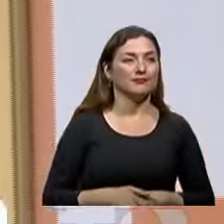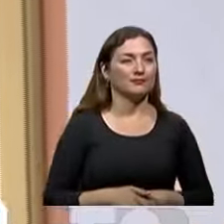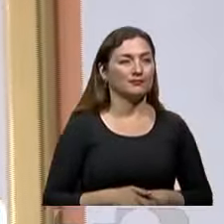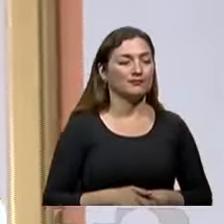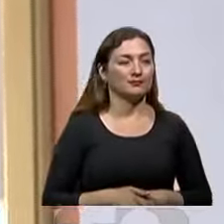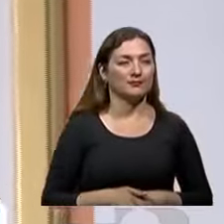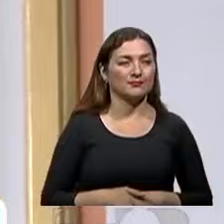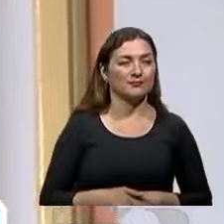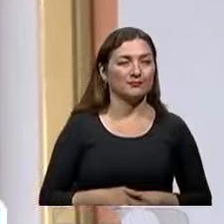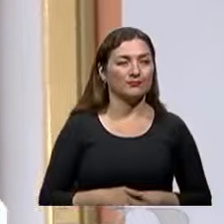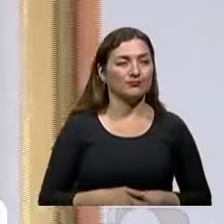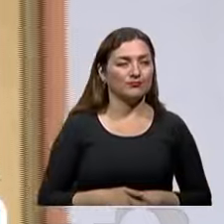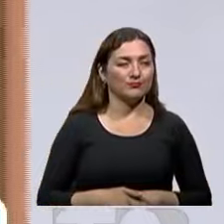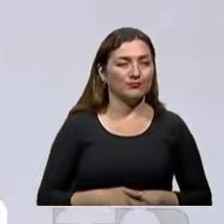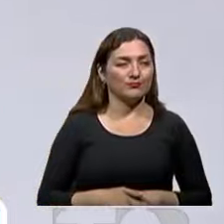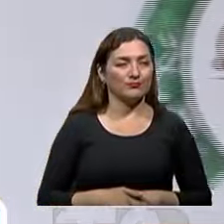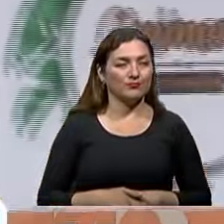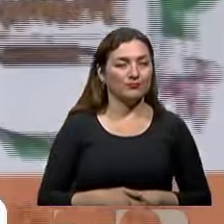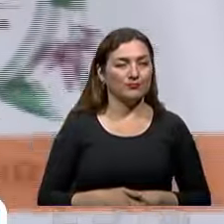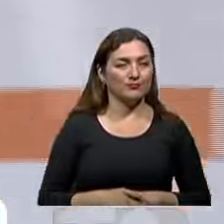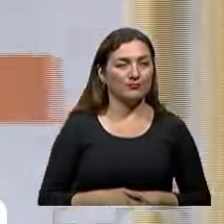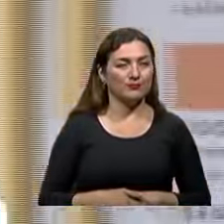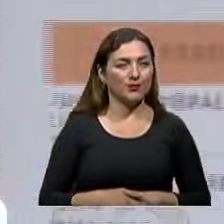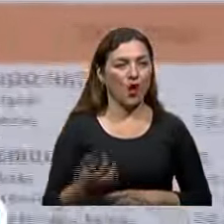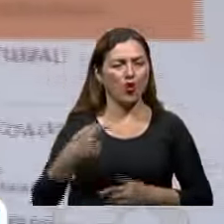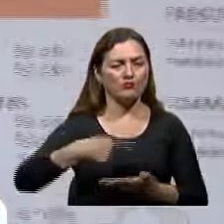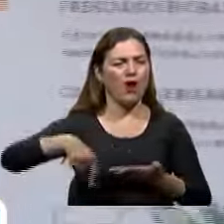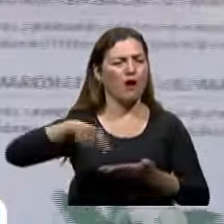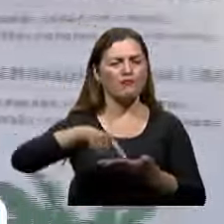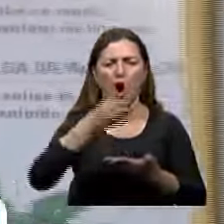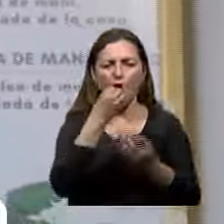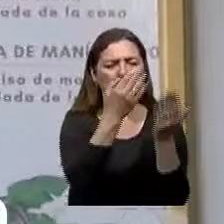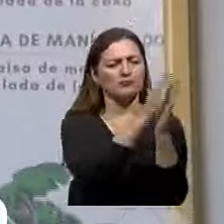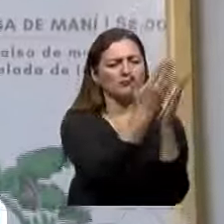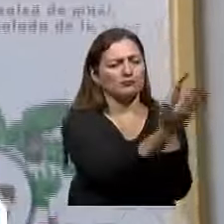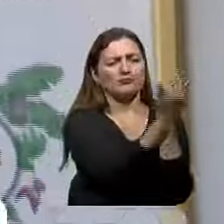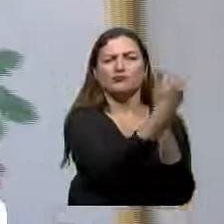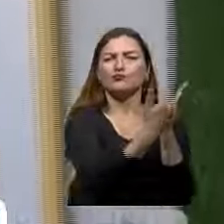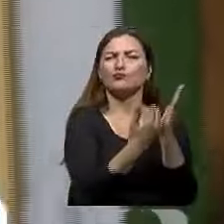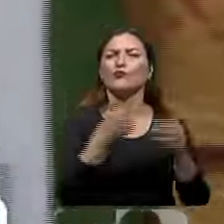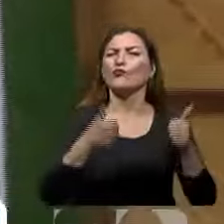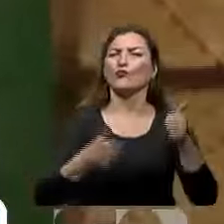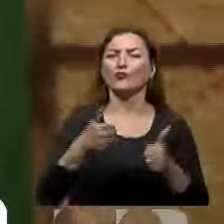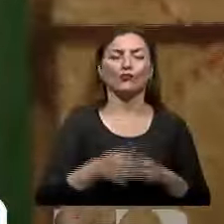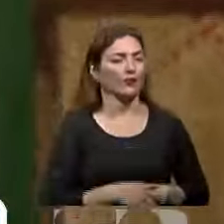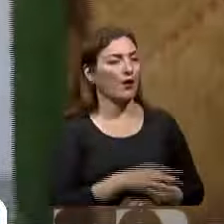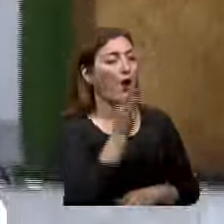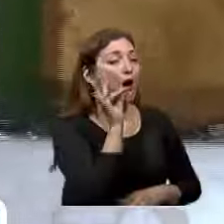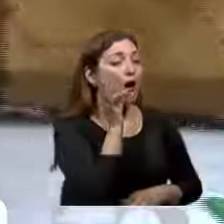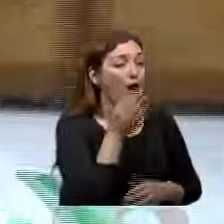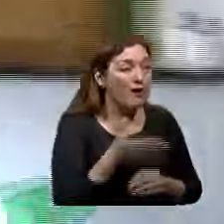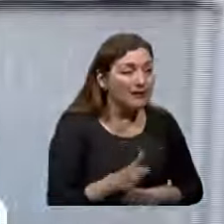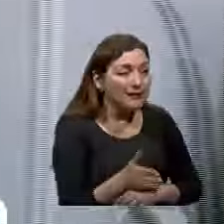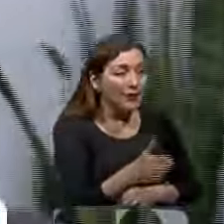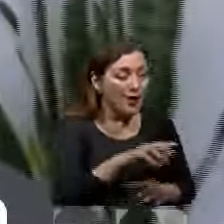nuestro restaurante. ¡Qué maravilla! Hablemos también de otros platos que están presentes en el menú. Claro que sí, tenemos el exquisito